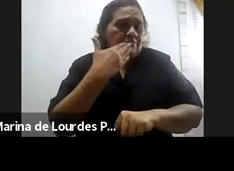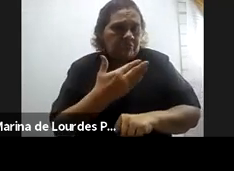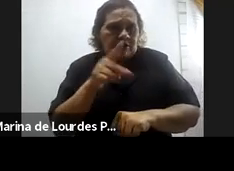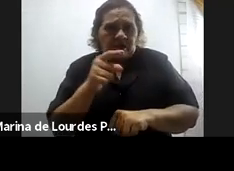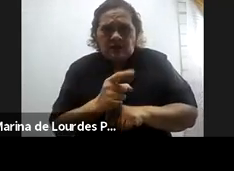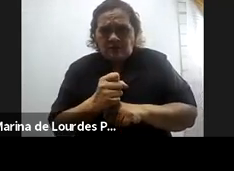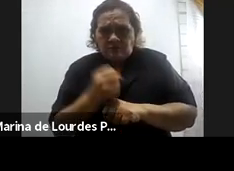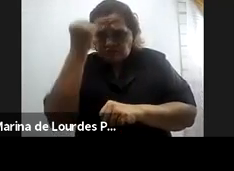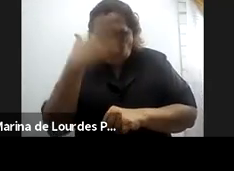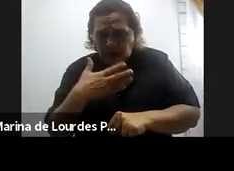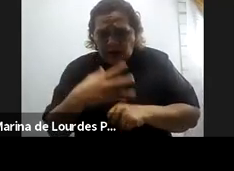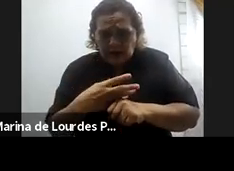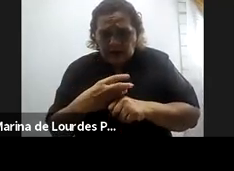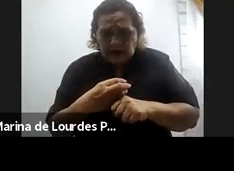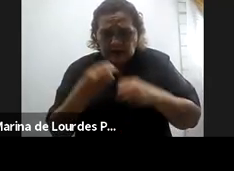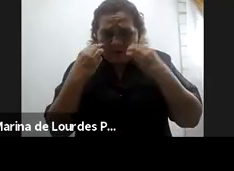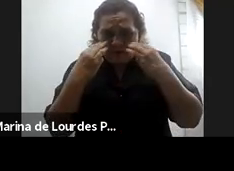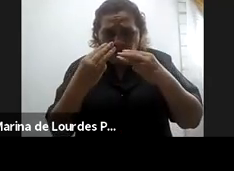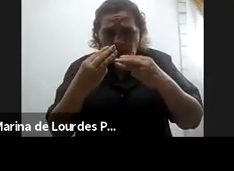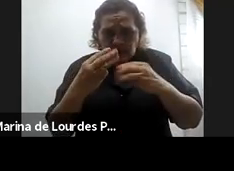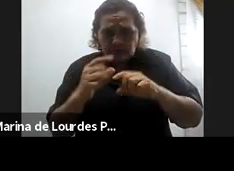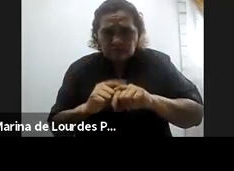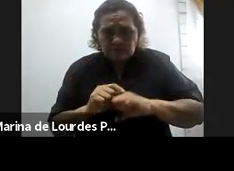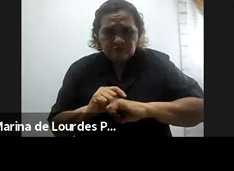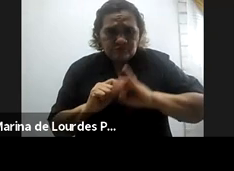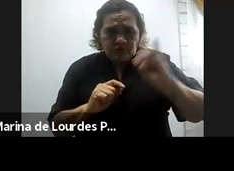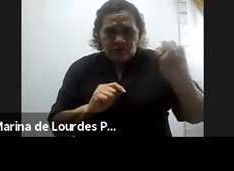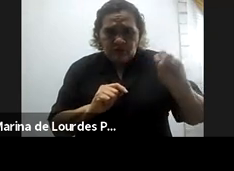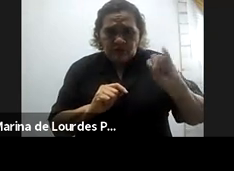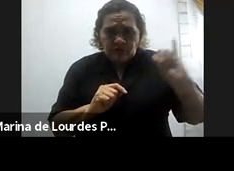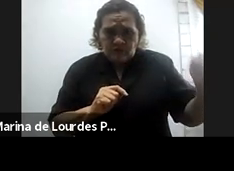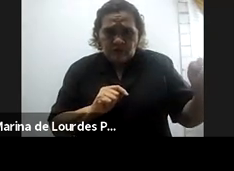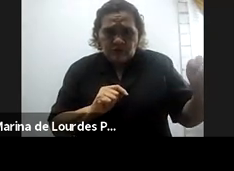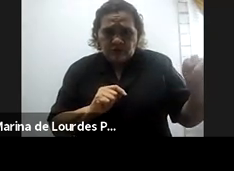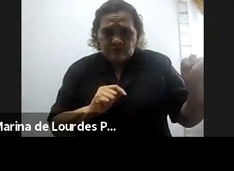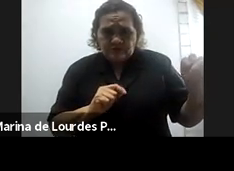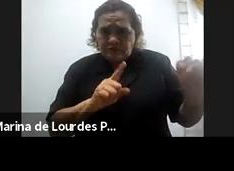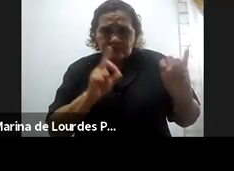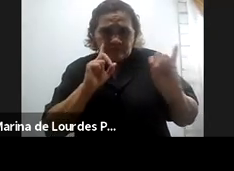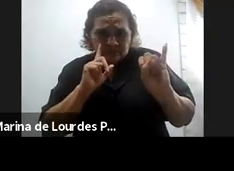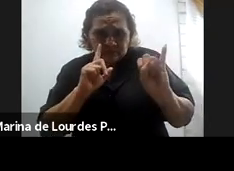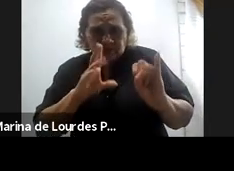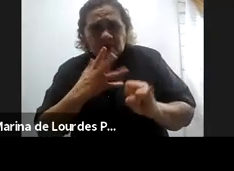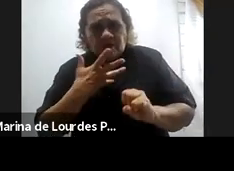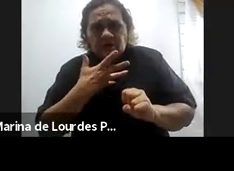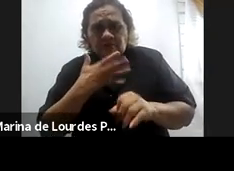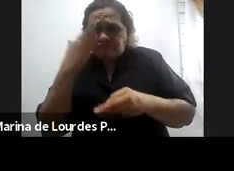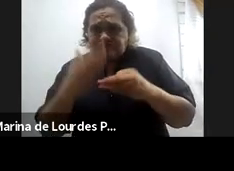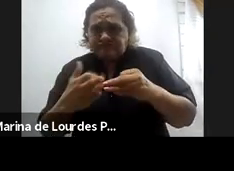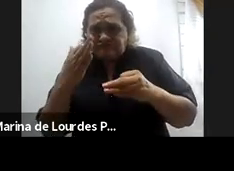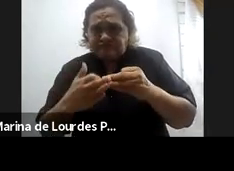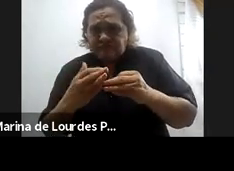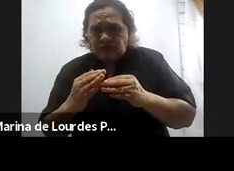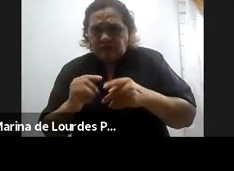les comparto aquí que está en el lado izquierdo, ¿no? Que estos zapatos, ¿no? Que son, por ejemplo, que terminan en punta, ¿no? Que de